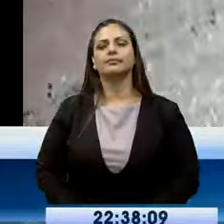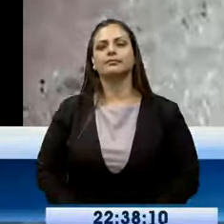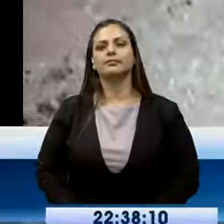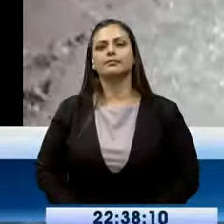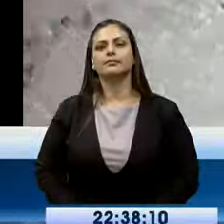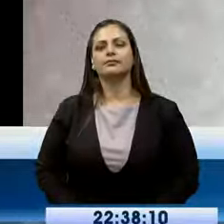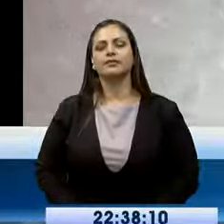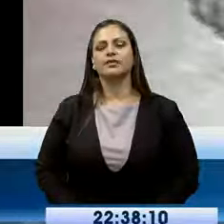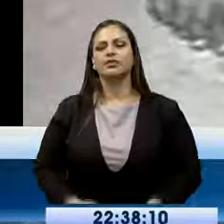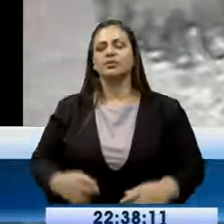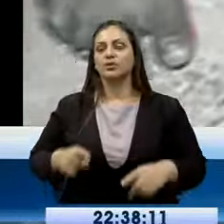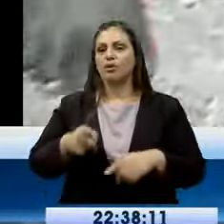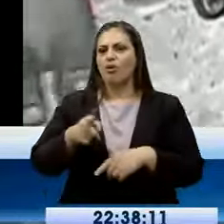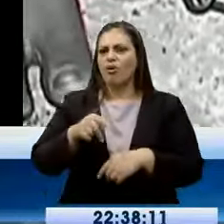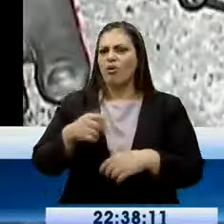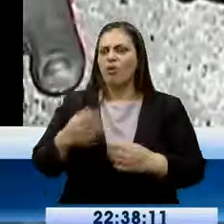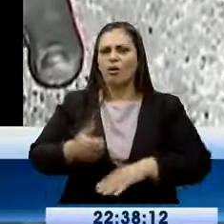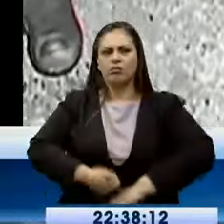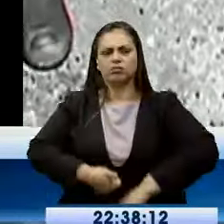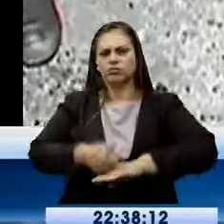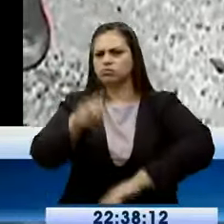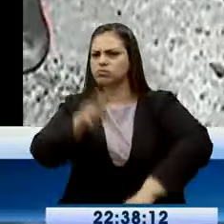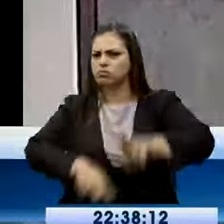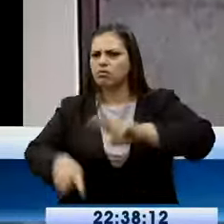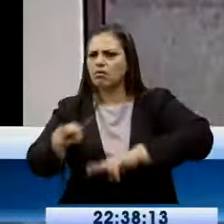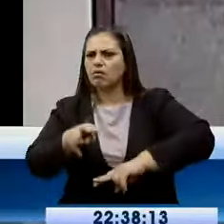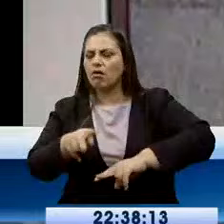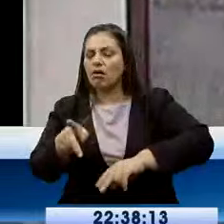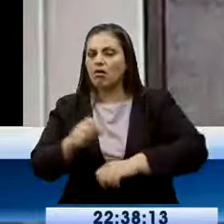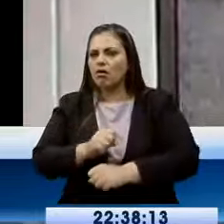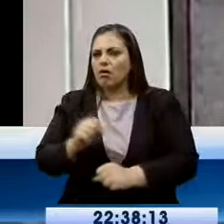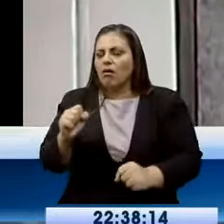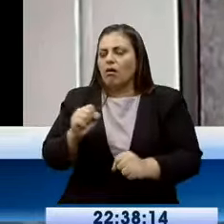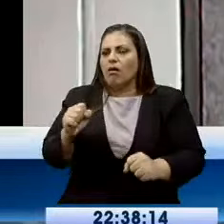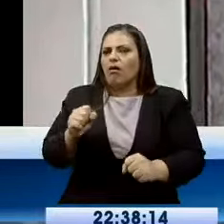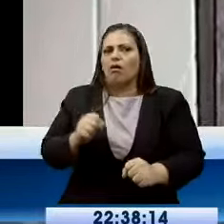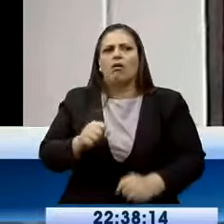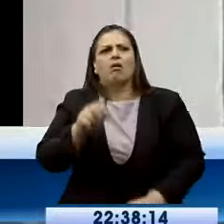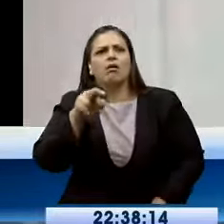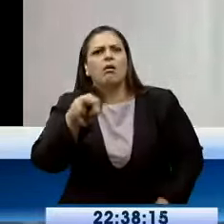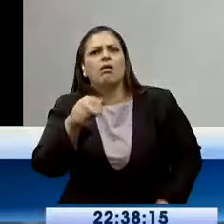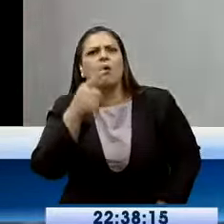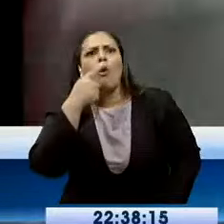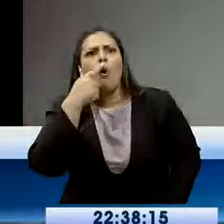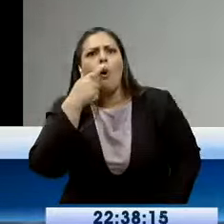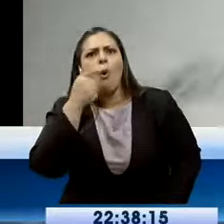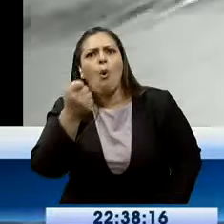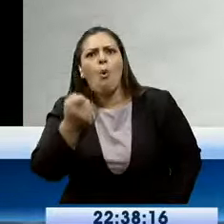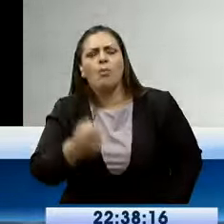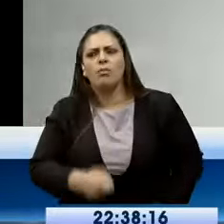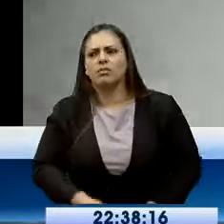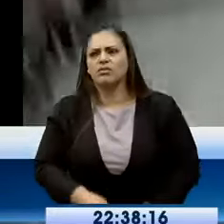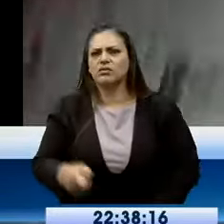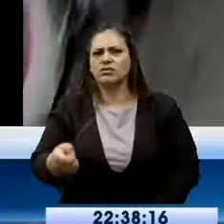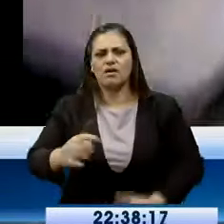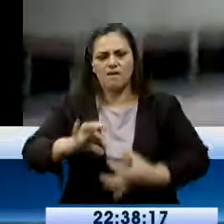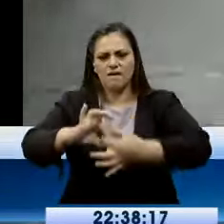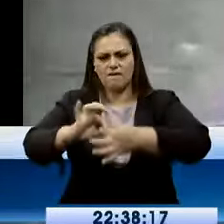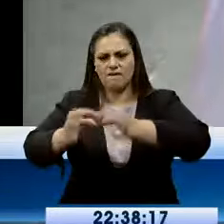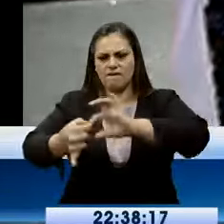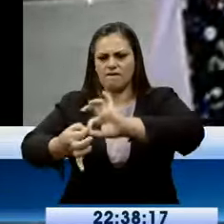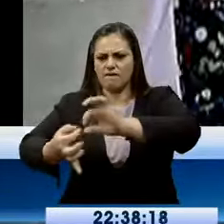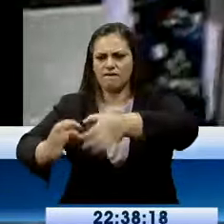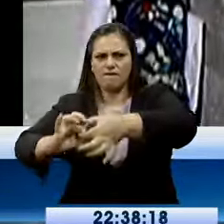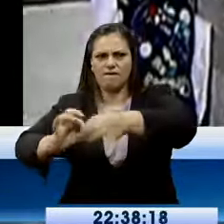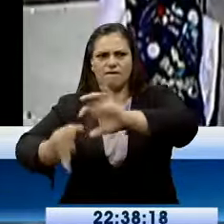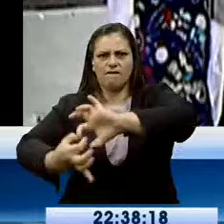Lo que dejó atónitos a las autoridades de seguridad fue que dentro de una de las viviendas se encontraba una persona encadenada. Aún investigan